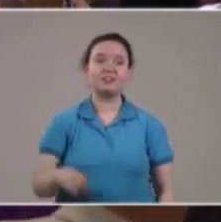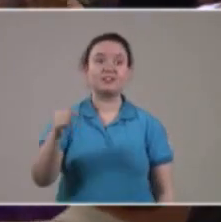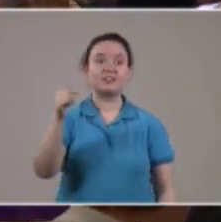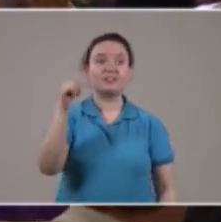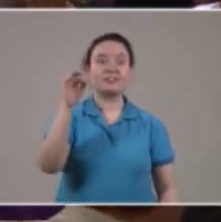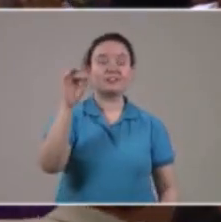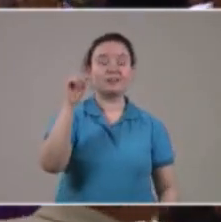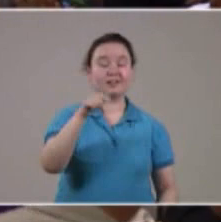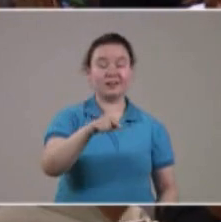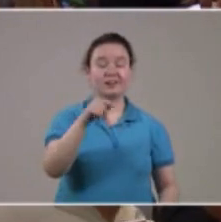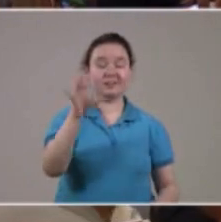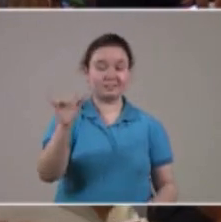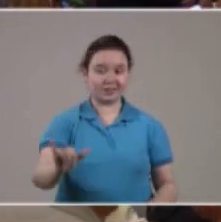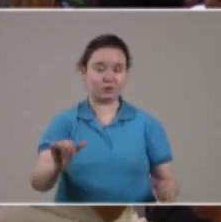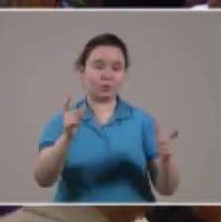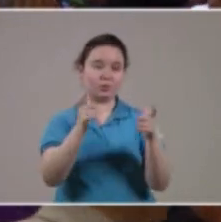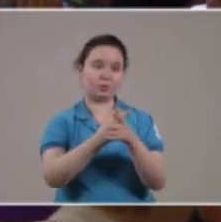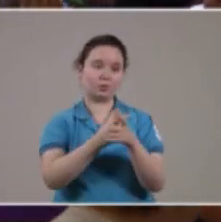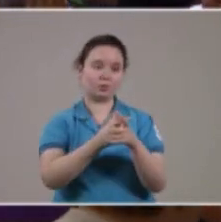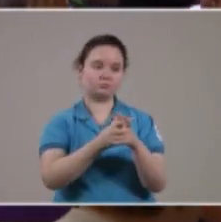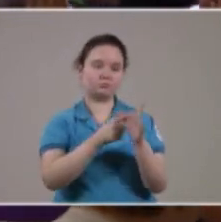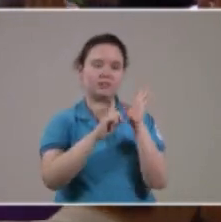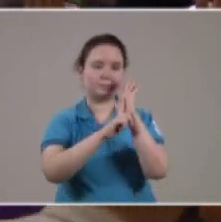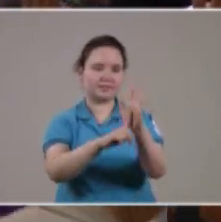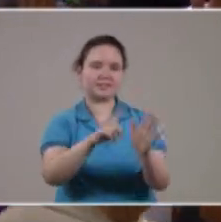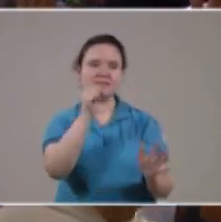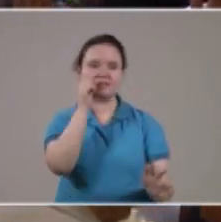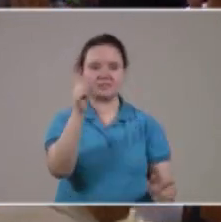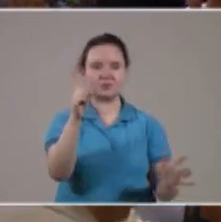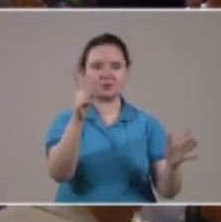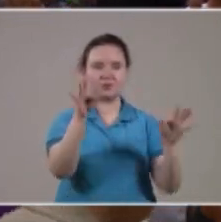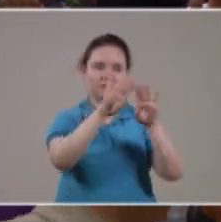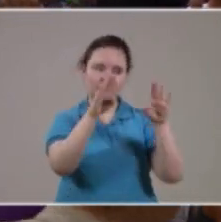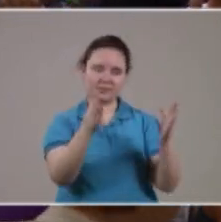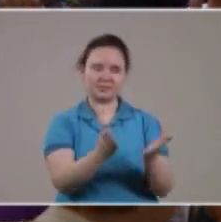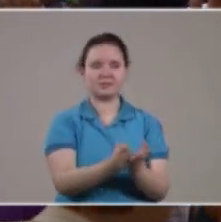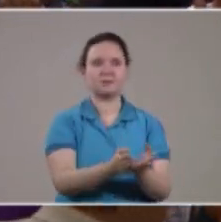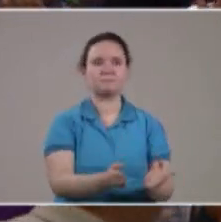el arca del pacto, que es figura de la